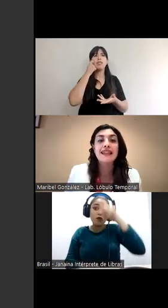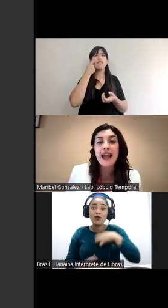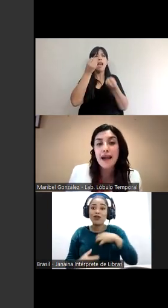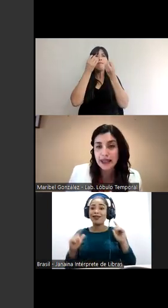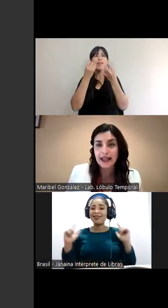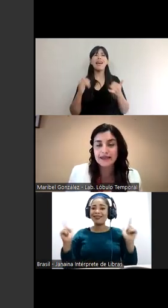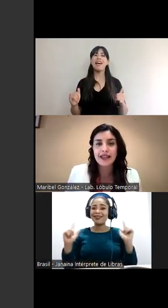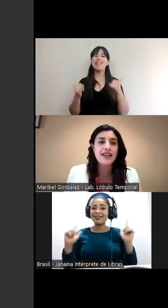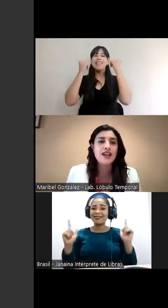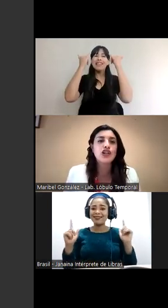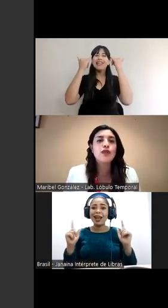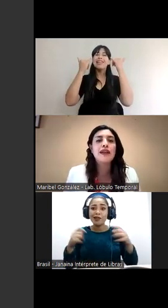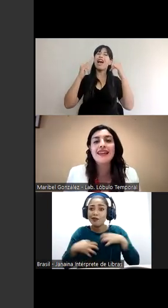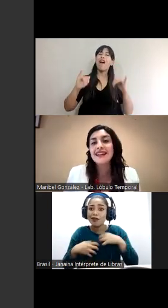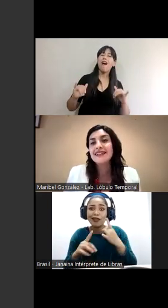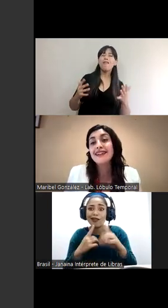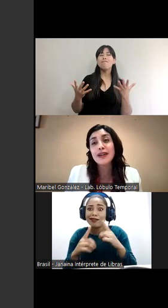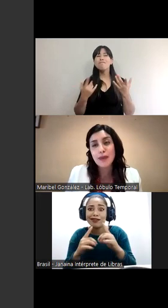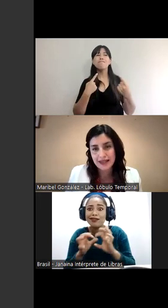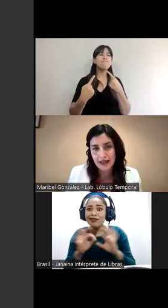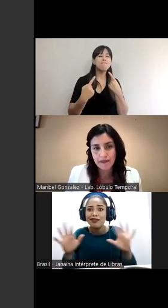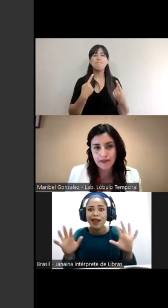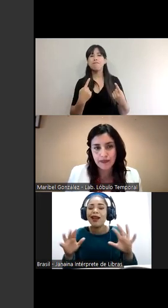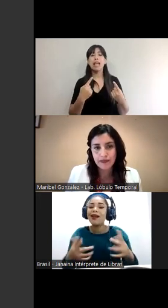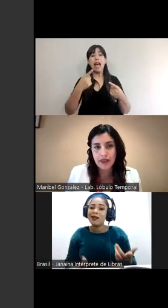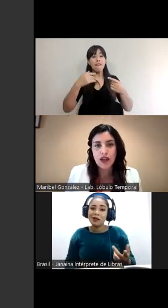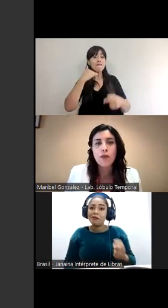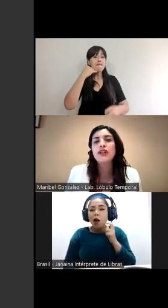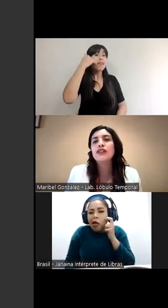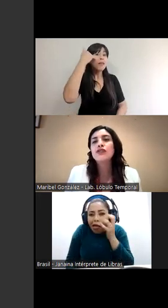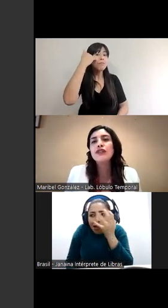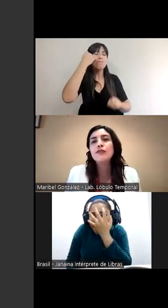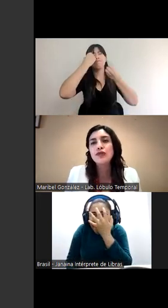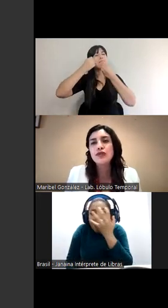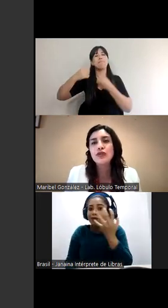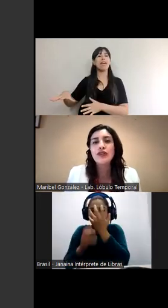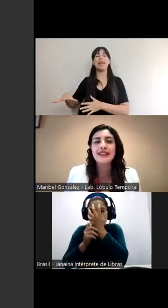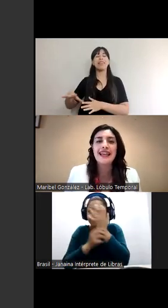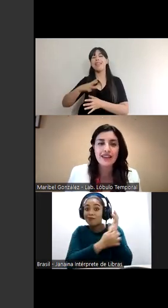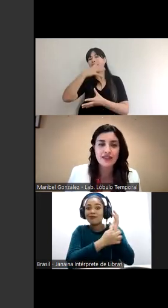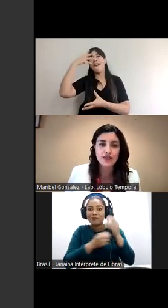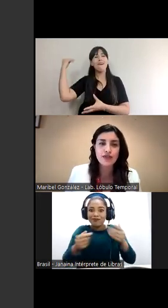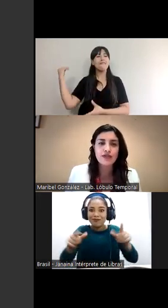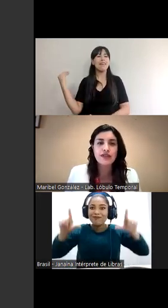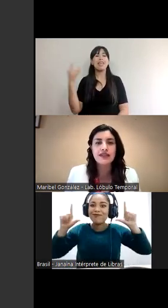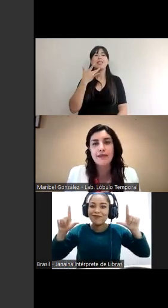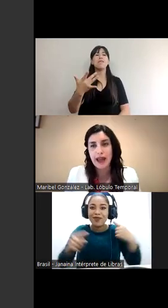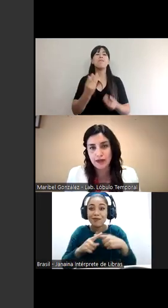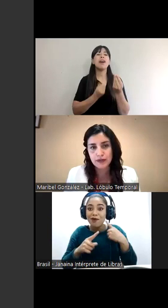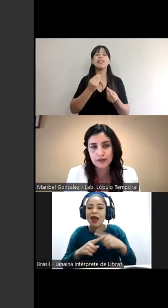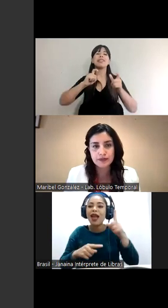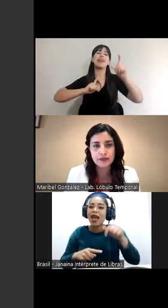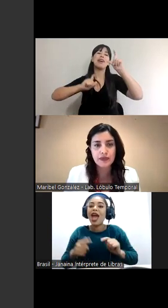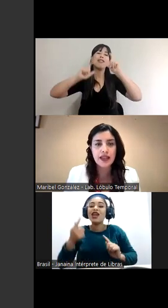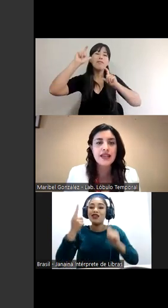más dinámica, como perder la vergüenza. Porque todo es mucho de gestos de